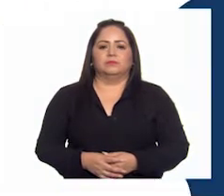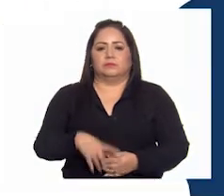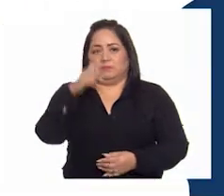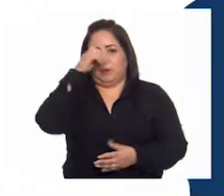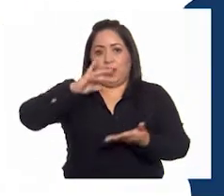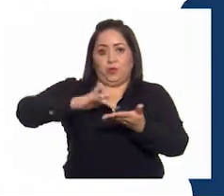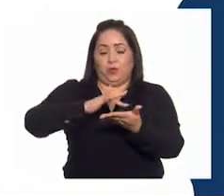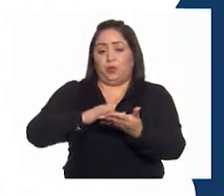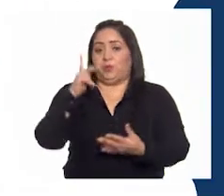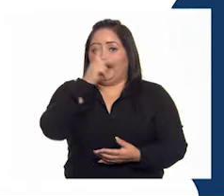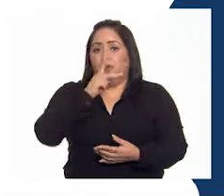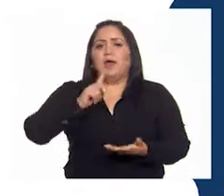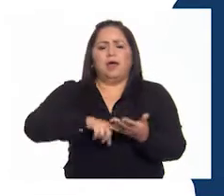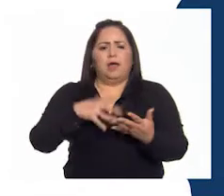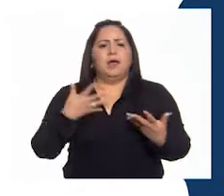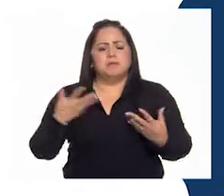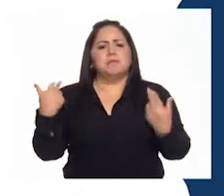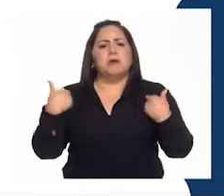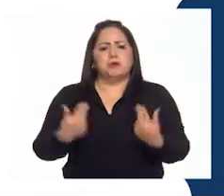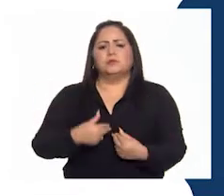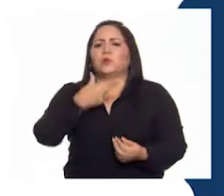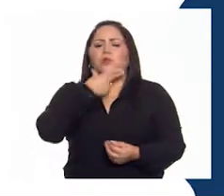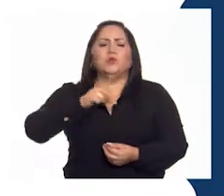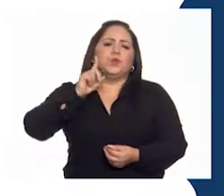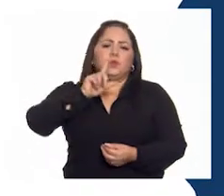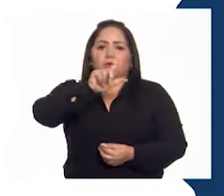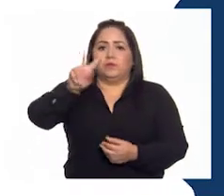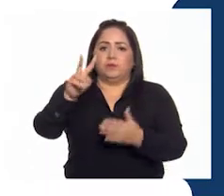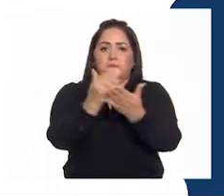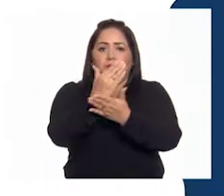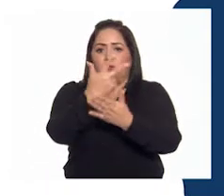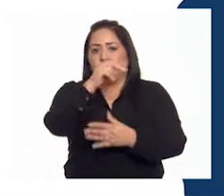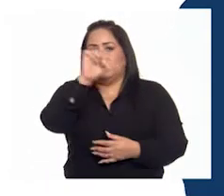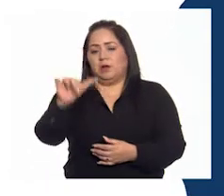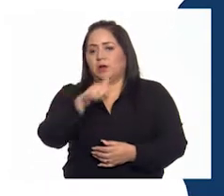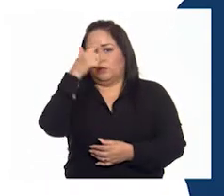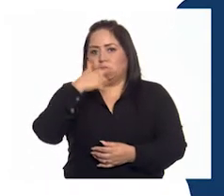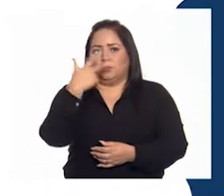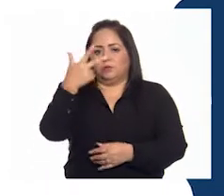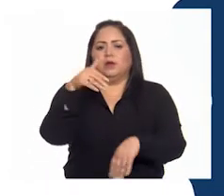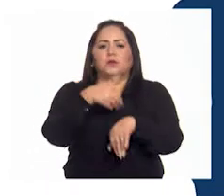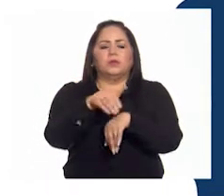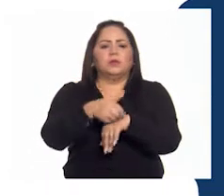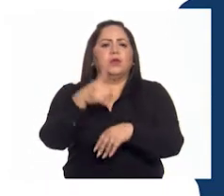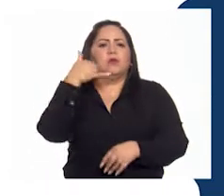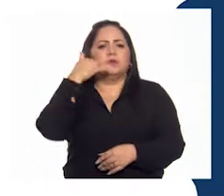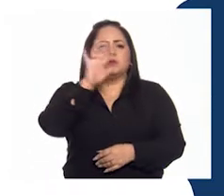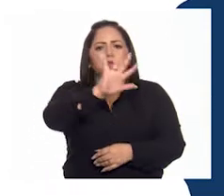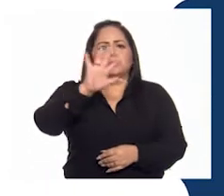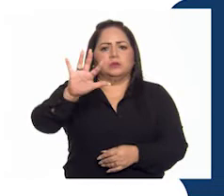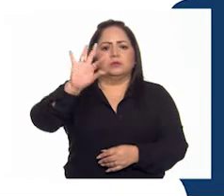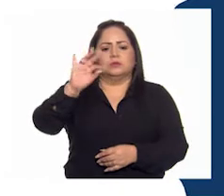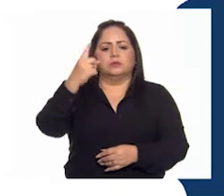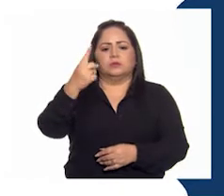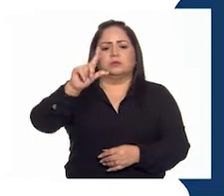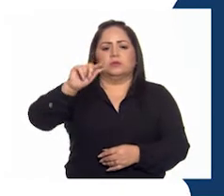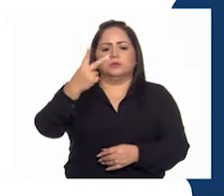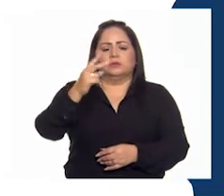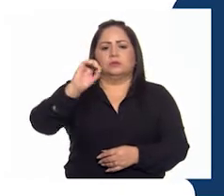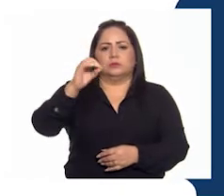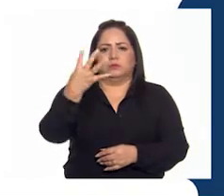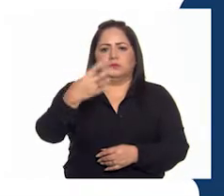Para apoyo pedagógico, hay maestras y maestros de lunes a viernes de 8 a 20 horas en el teléfono